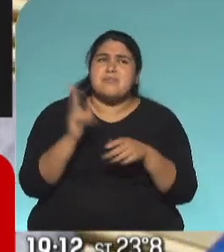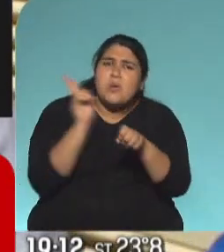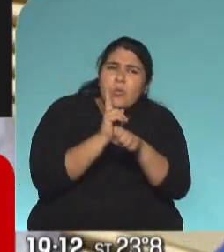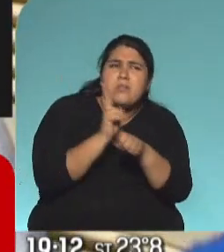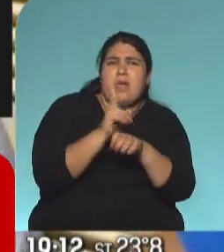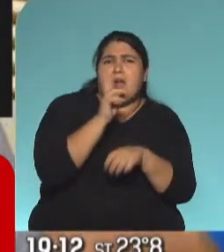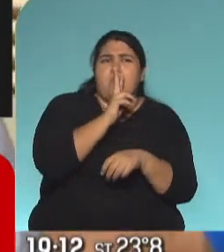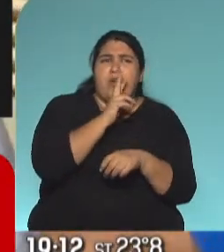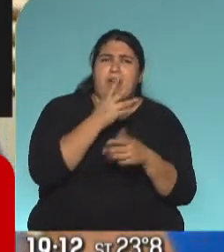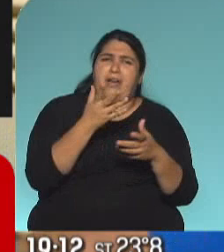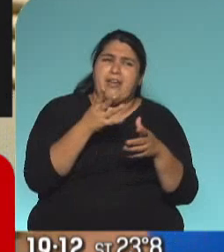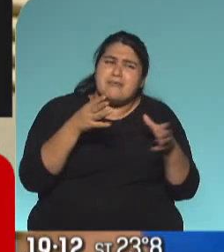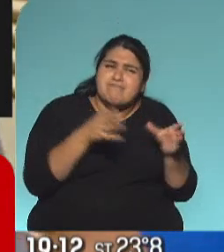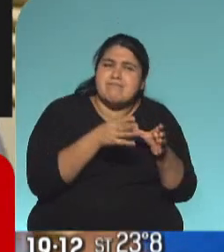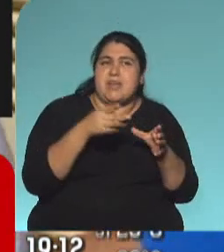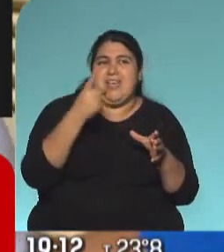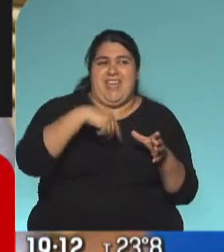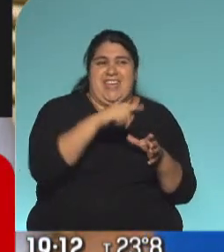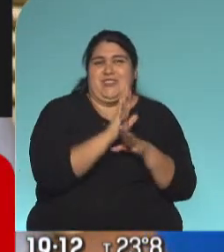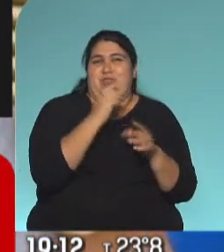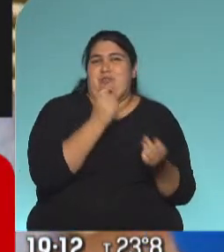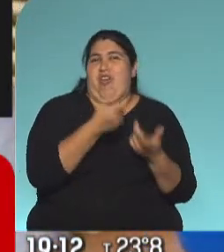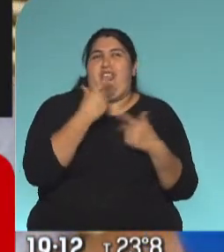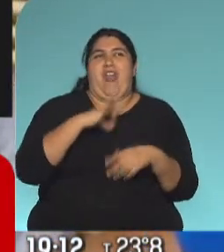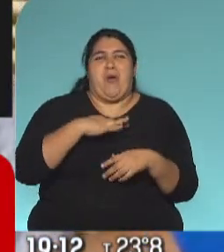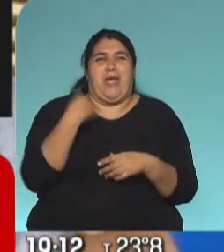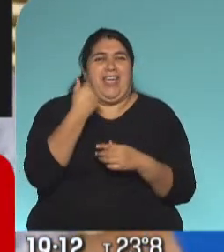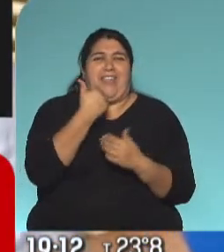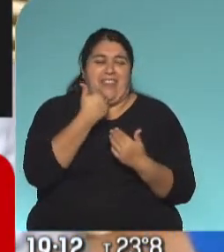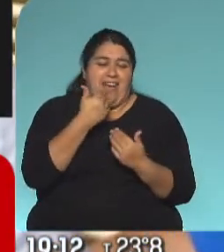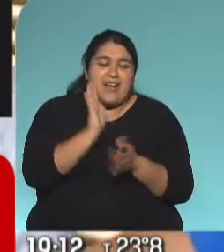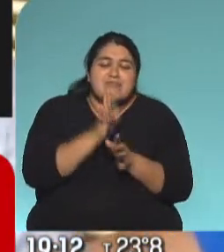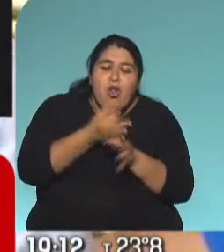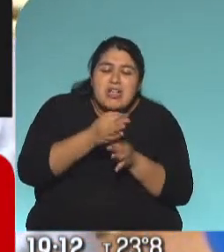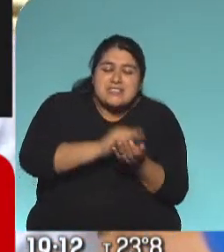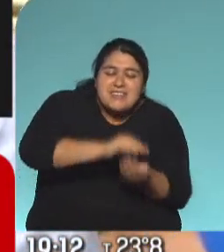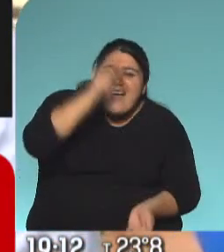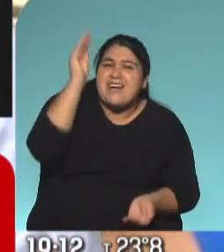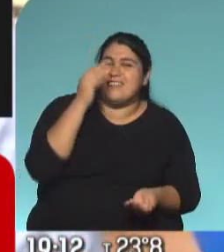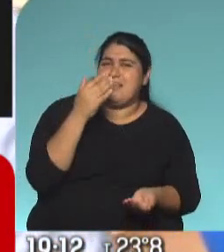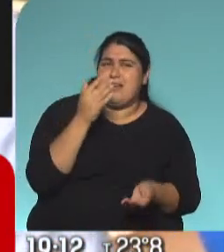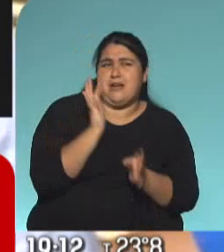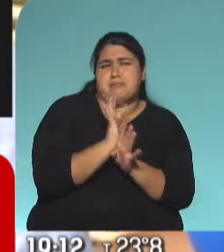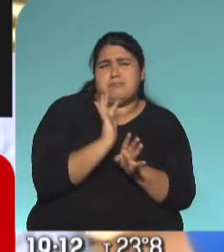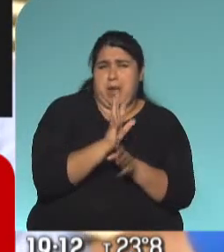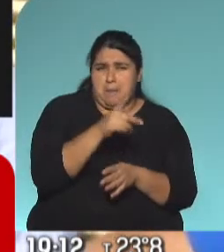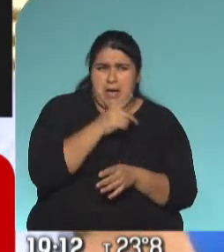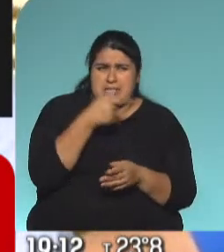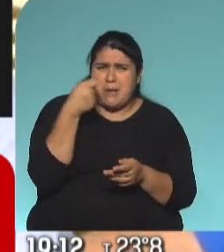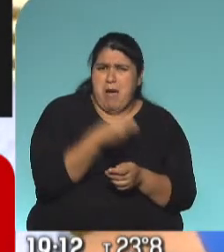protegerla, que son ellas las que nos dieron la vida, nos crían, nos educan, le estamos sacando